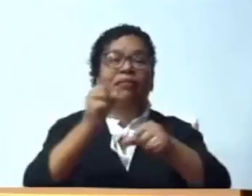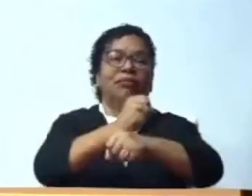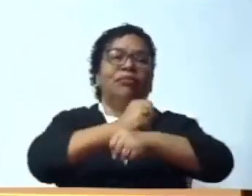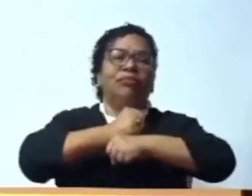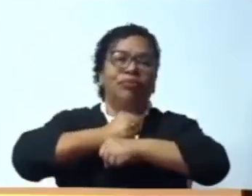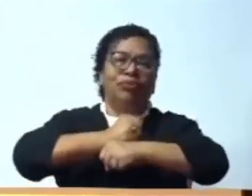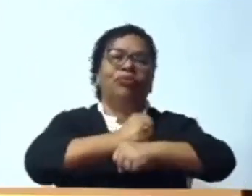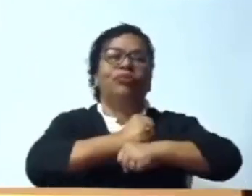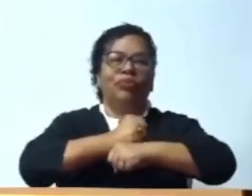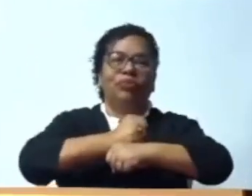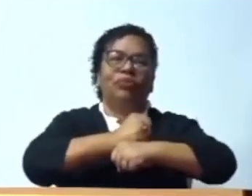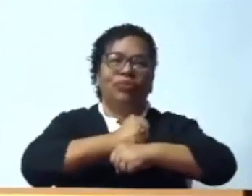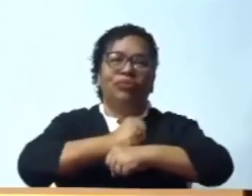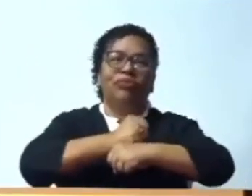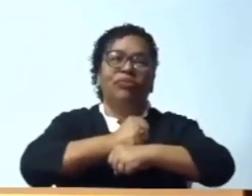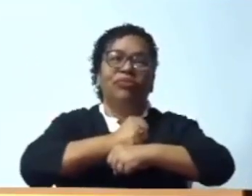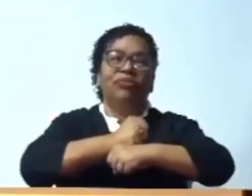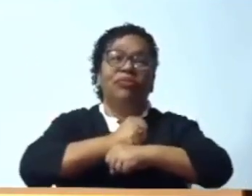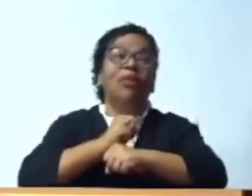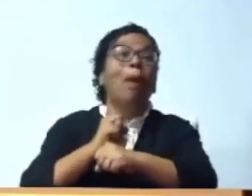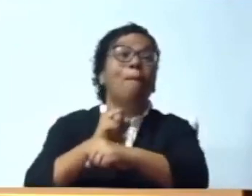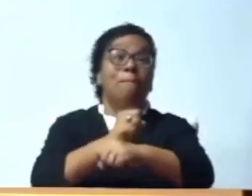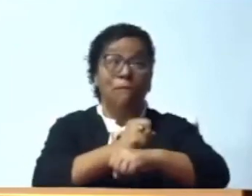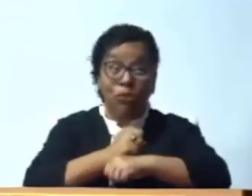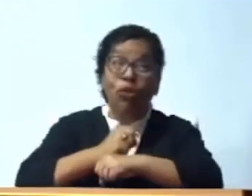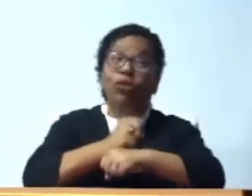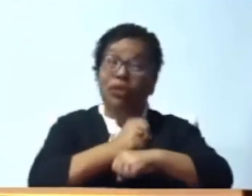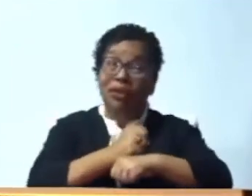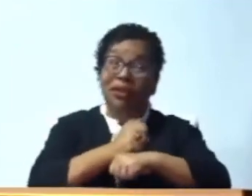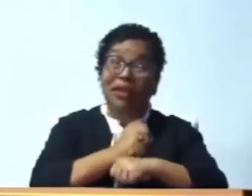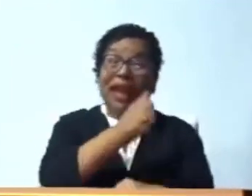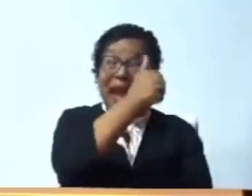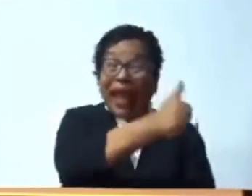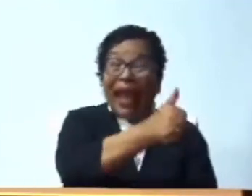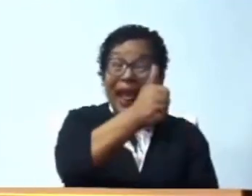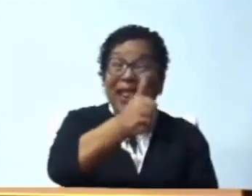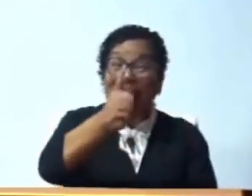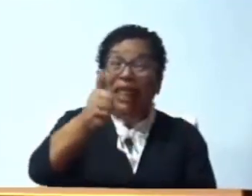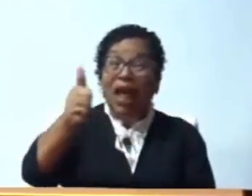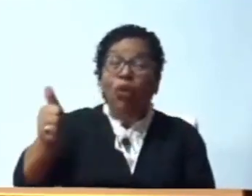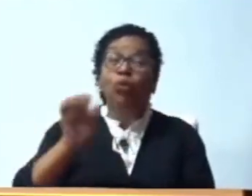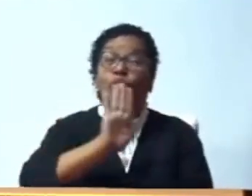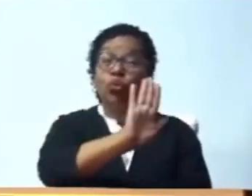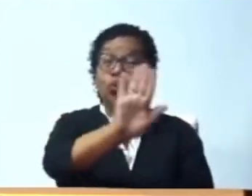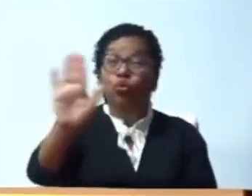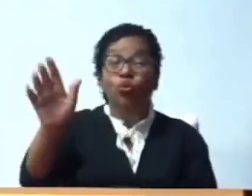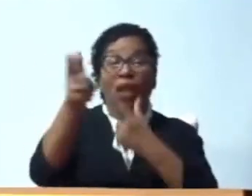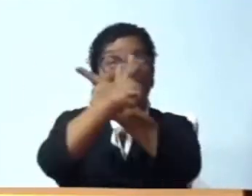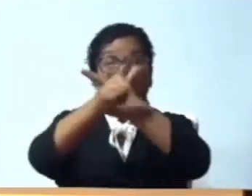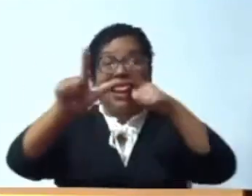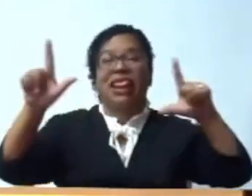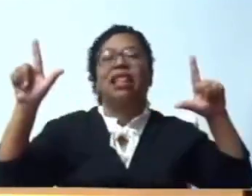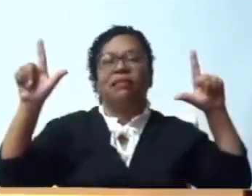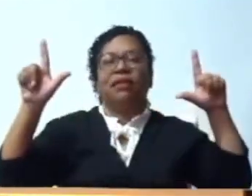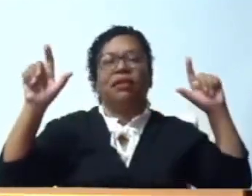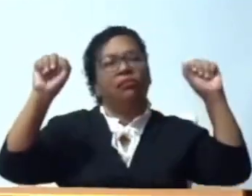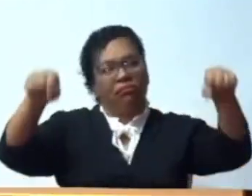esos derechos a todos los ciudadanos sin embargo señor presidente